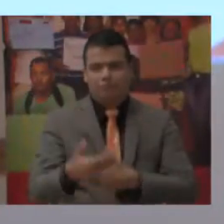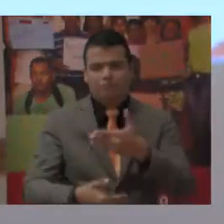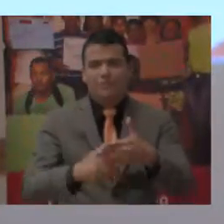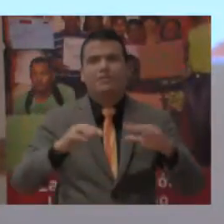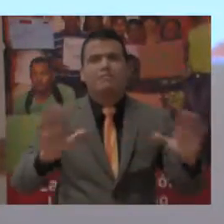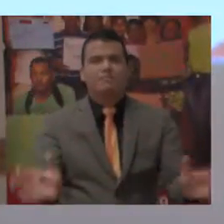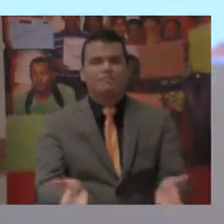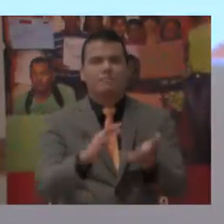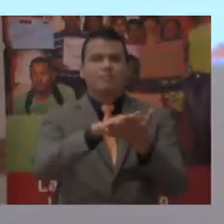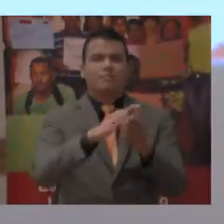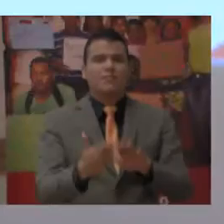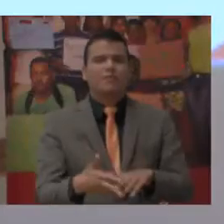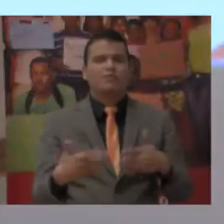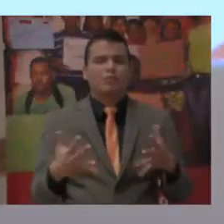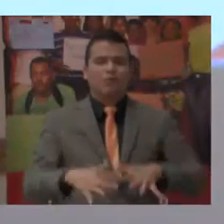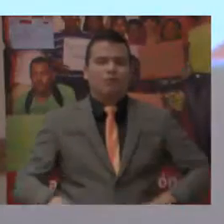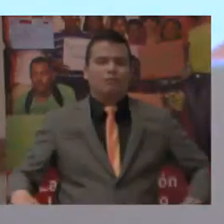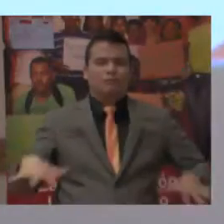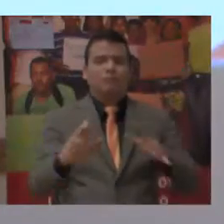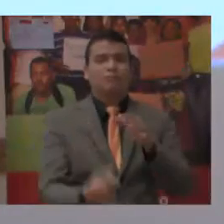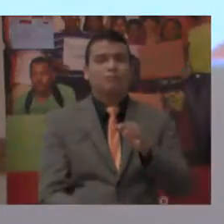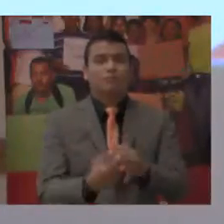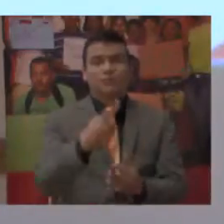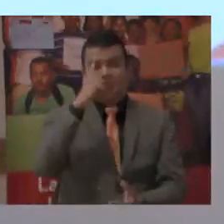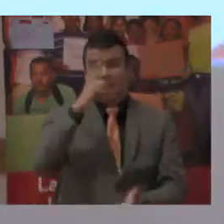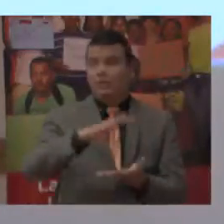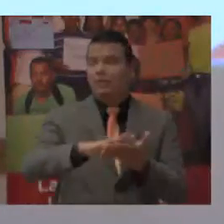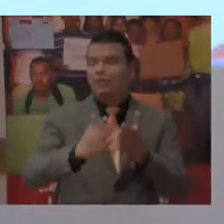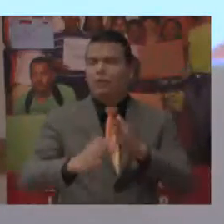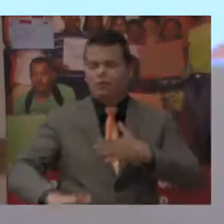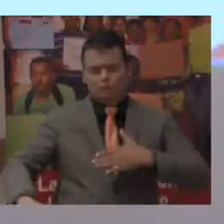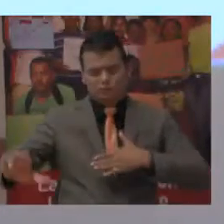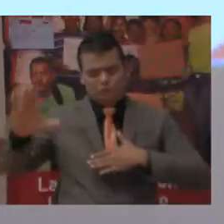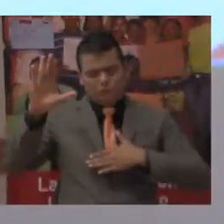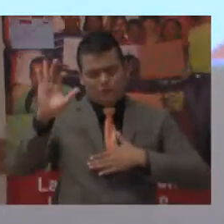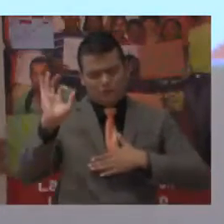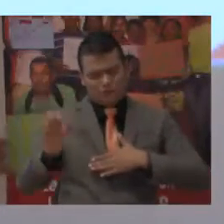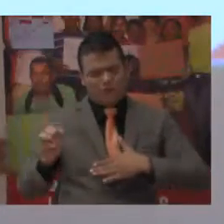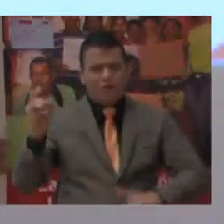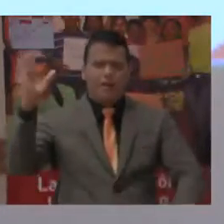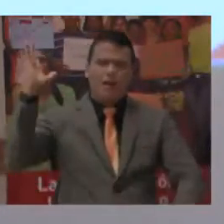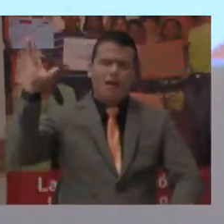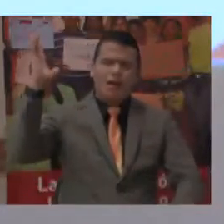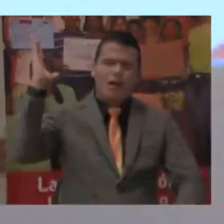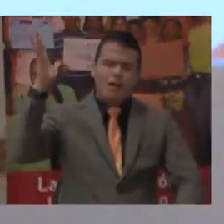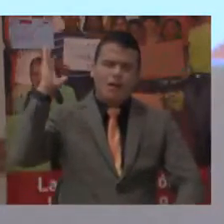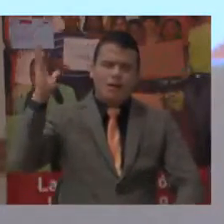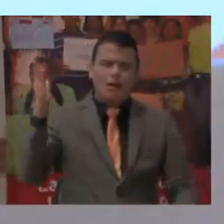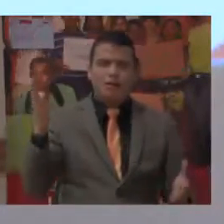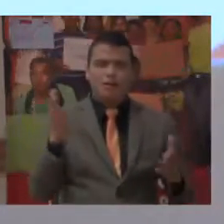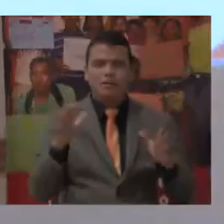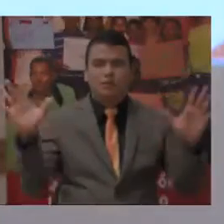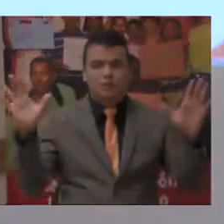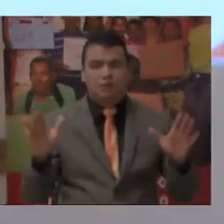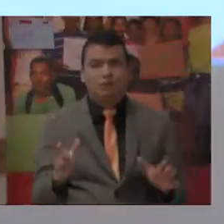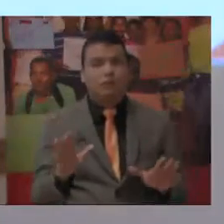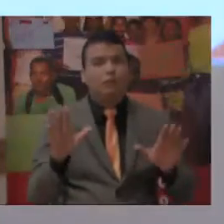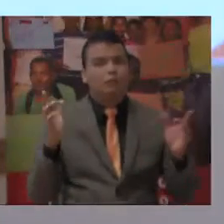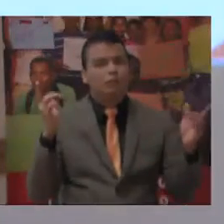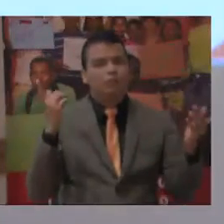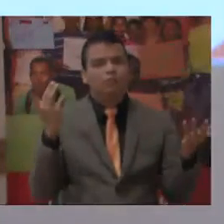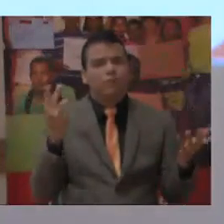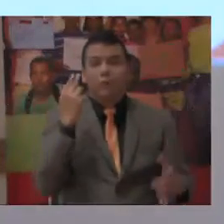el territorio, no la paz de las promesas, no la paz de los discursos, sino la paz de los